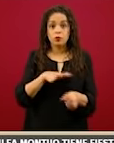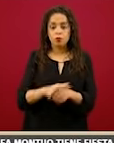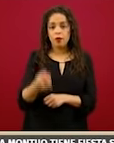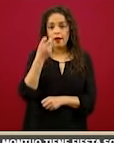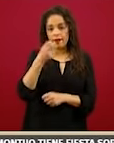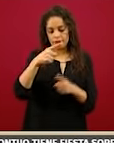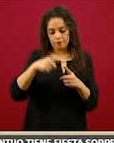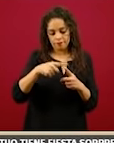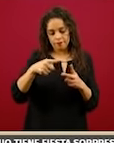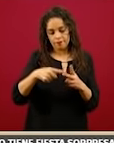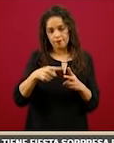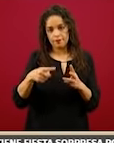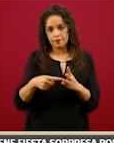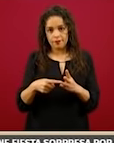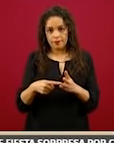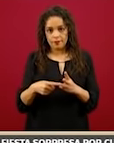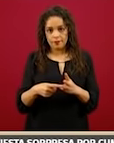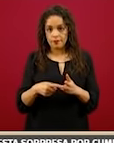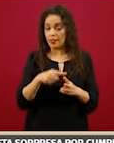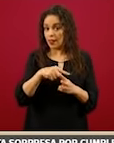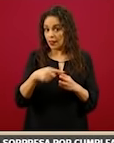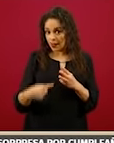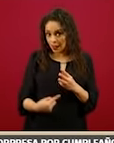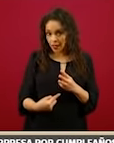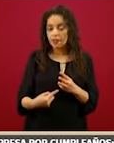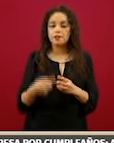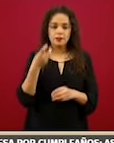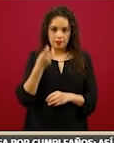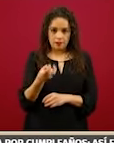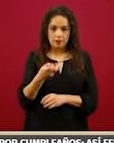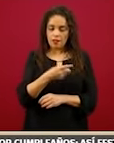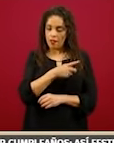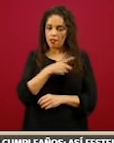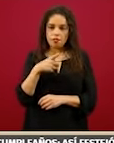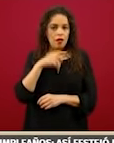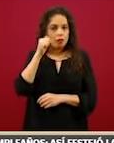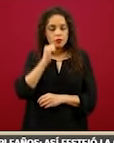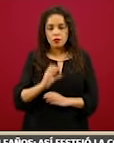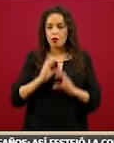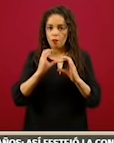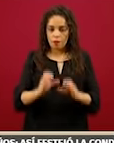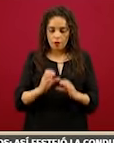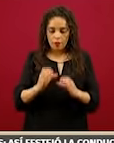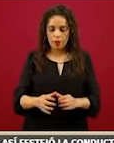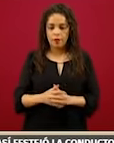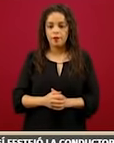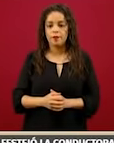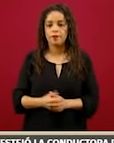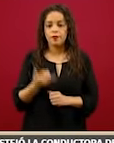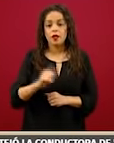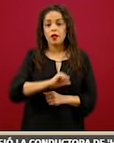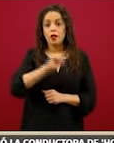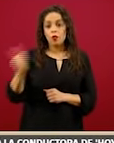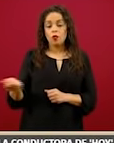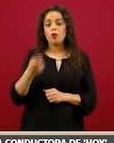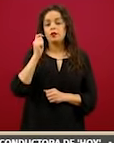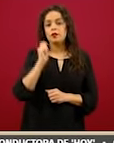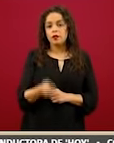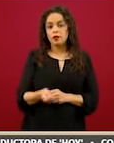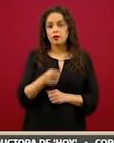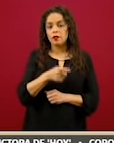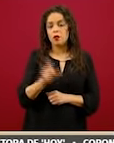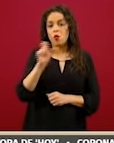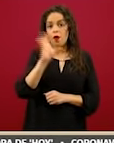estas tres medidas básicamente. Y el siguiente beneficio que también menciona es esta potencial reactivación